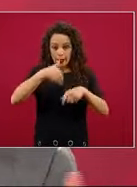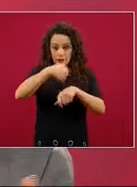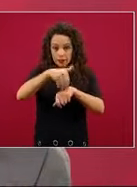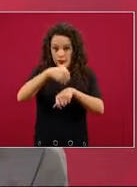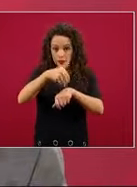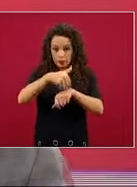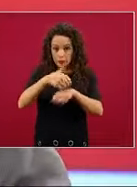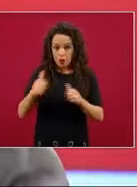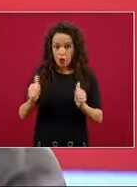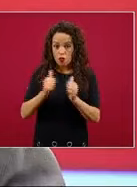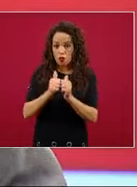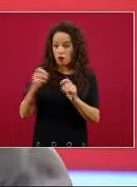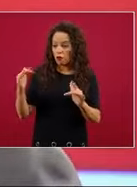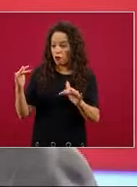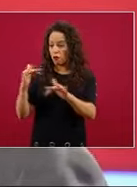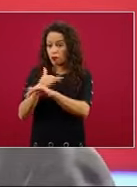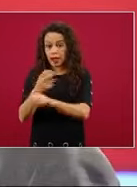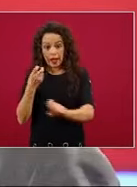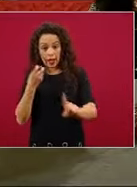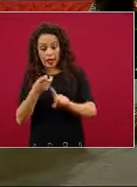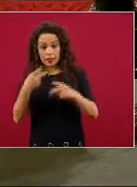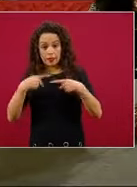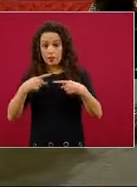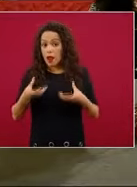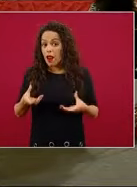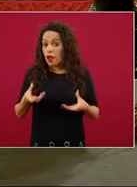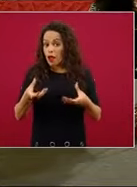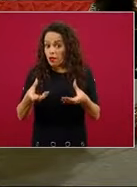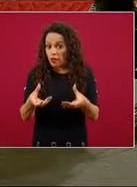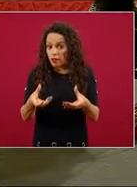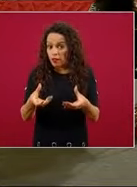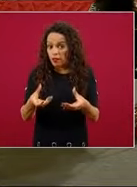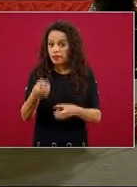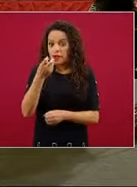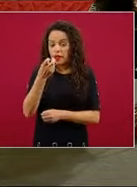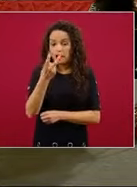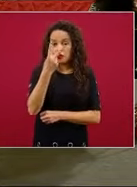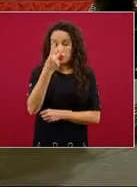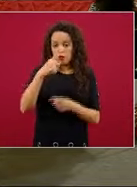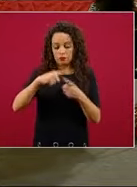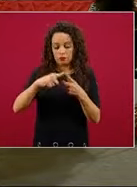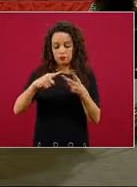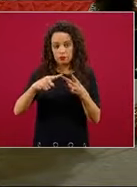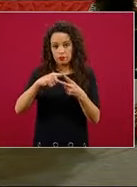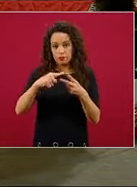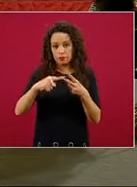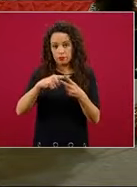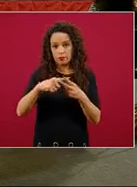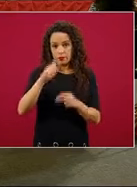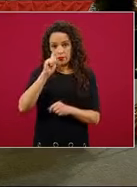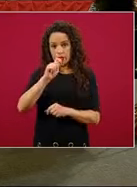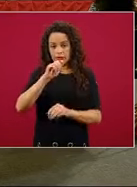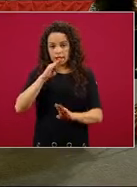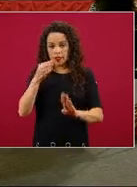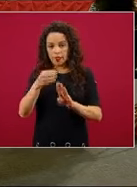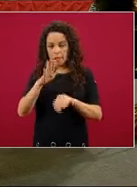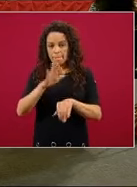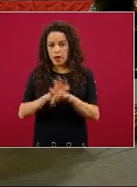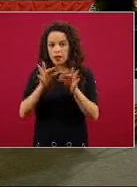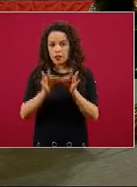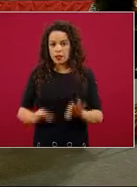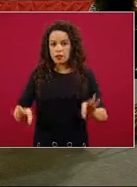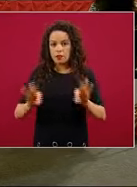movilidad de esas personas en el espacio público son las dos variables, los dos determinantes directos más